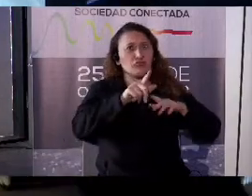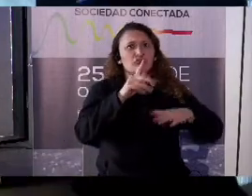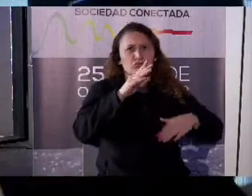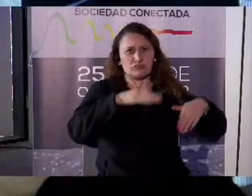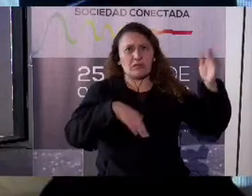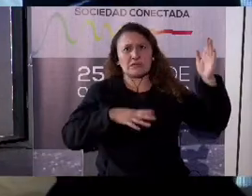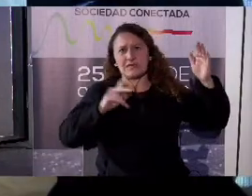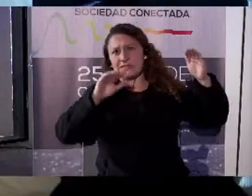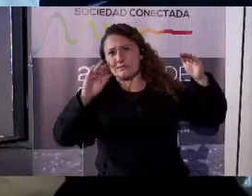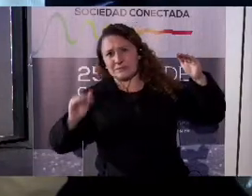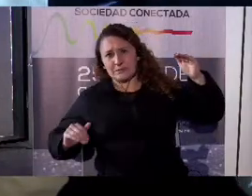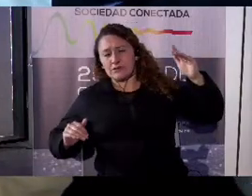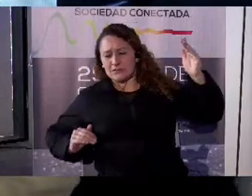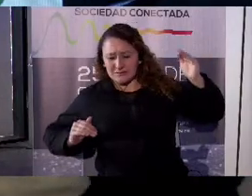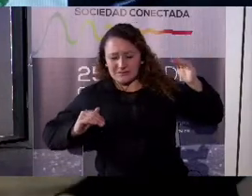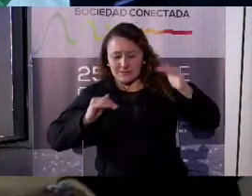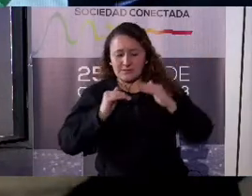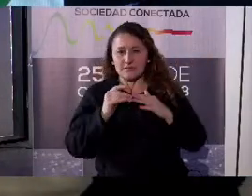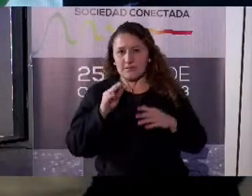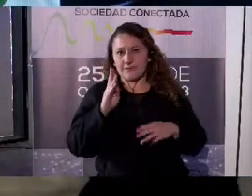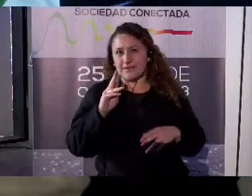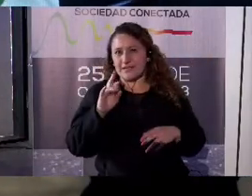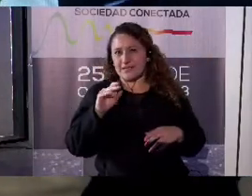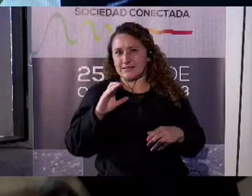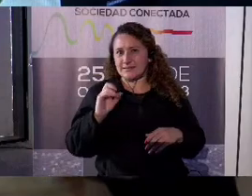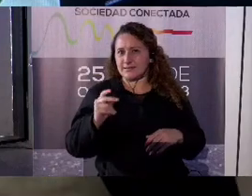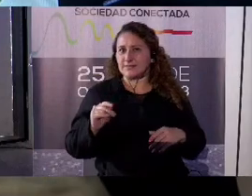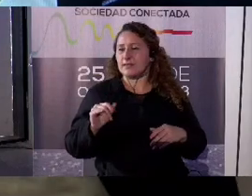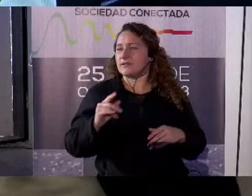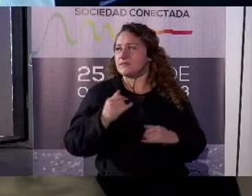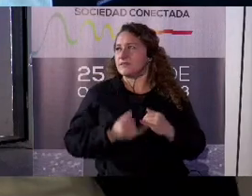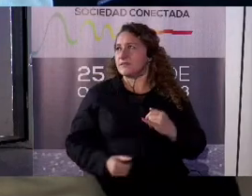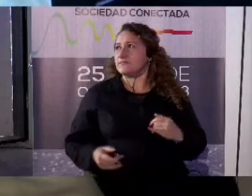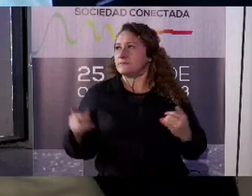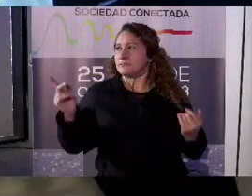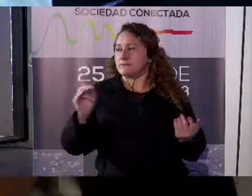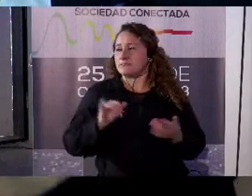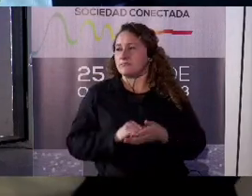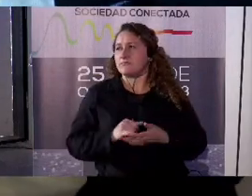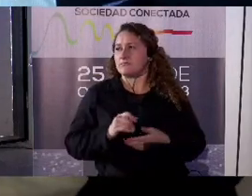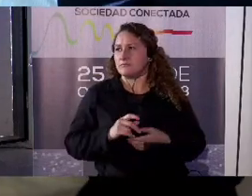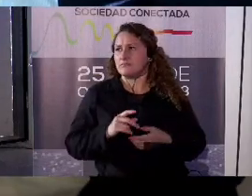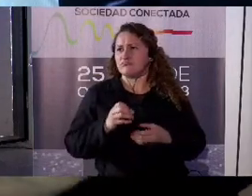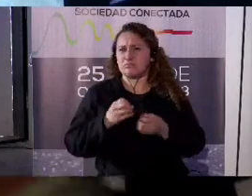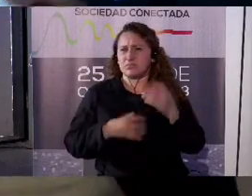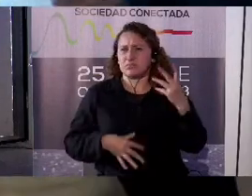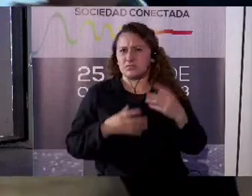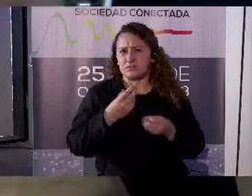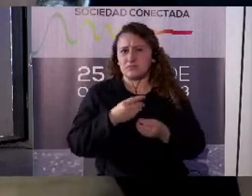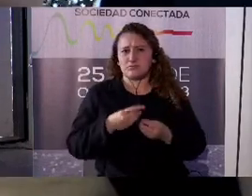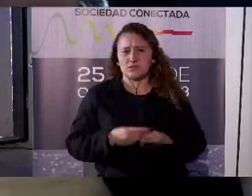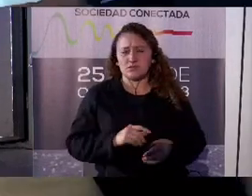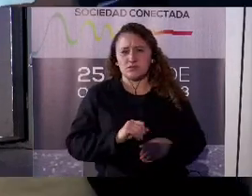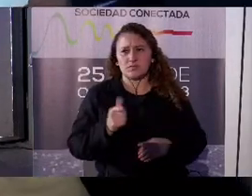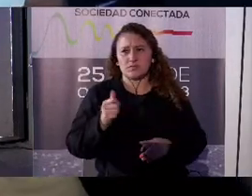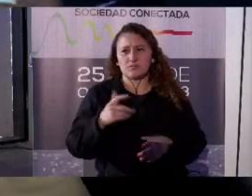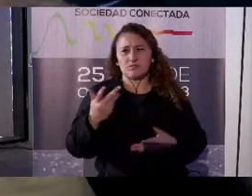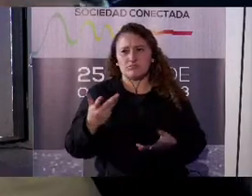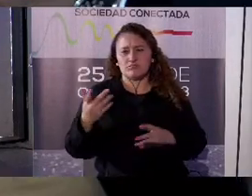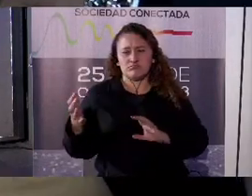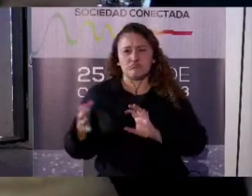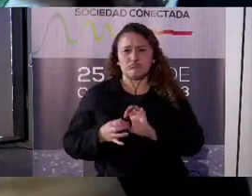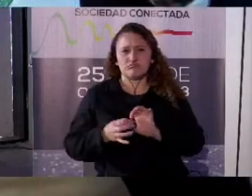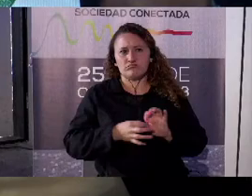otro tipo de Laboratorios que son los joint innovation centers los xc xic en donde trabajamos de la mano con nuestros